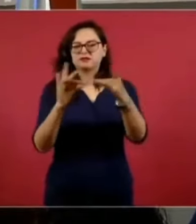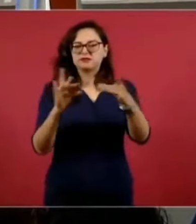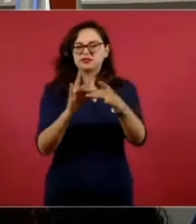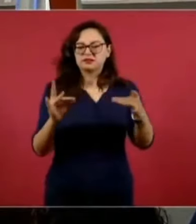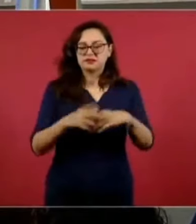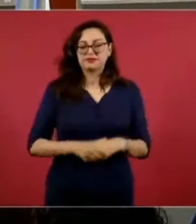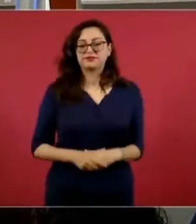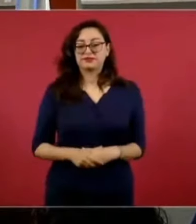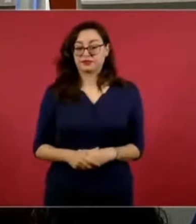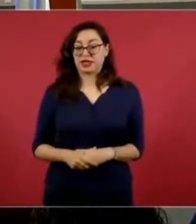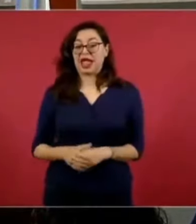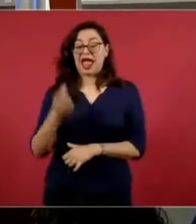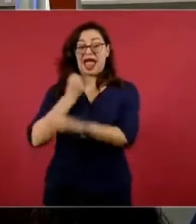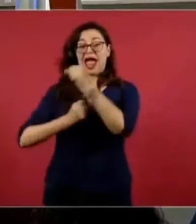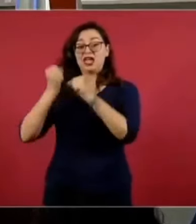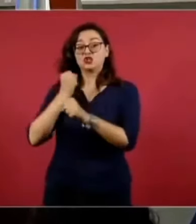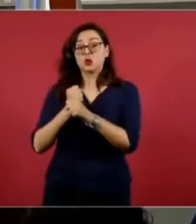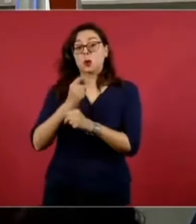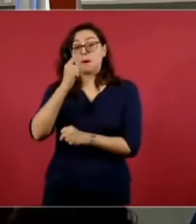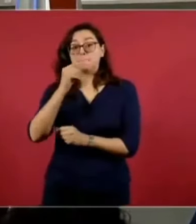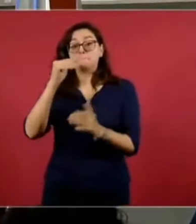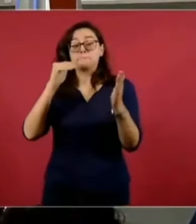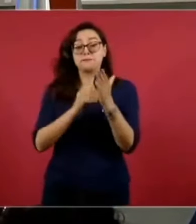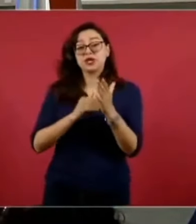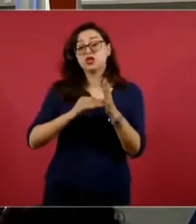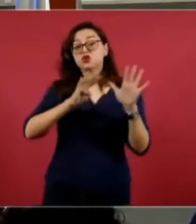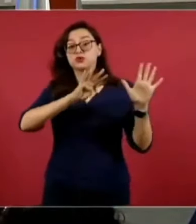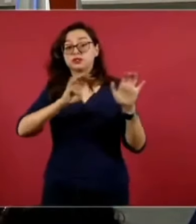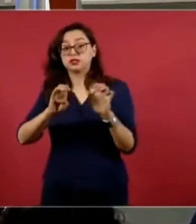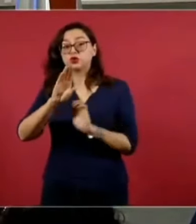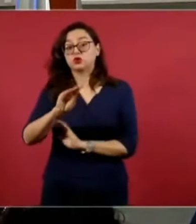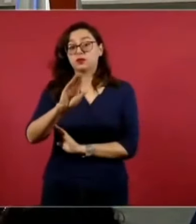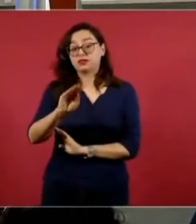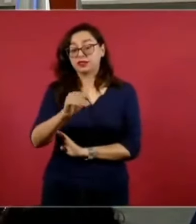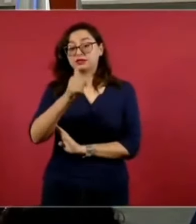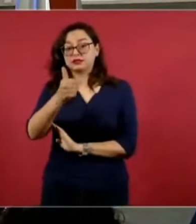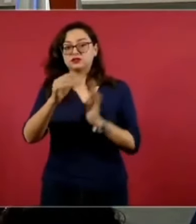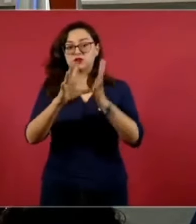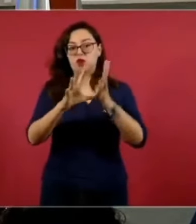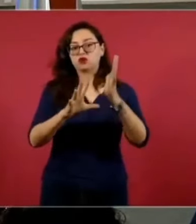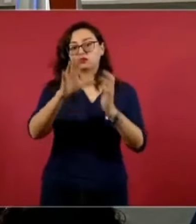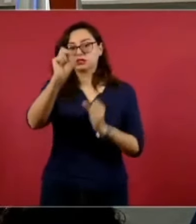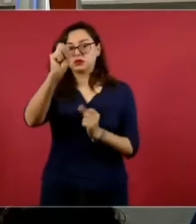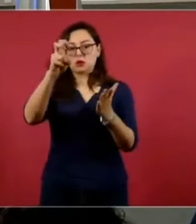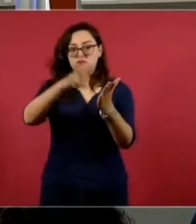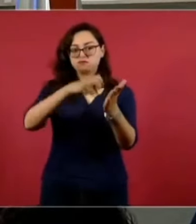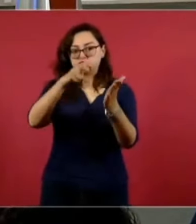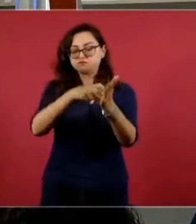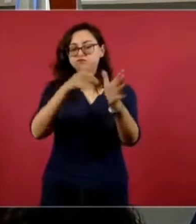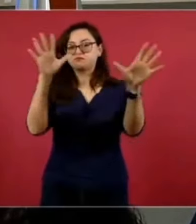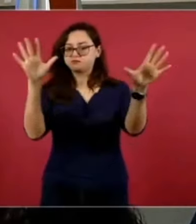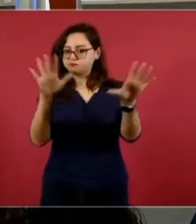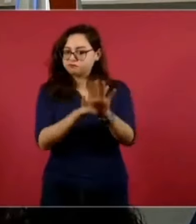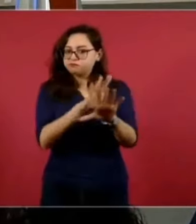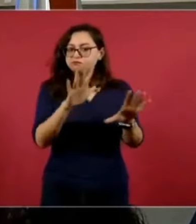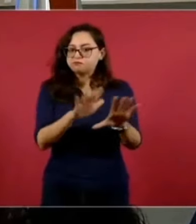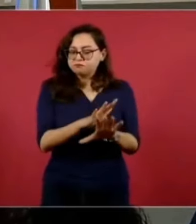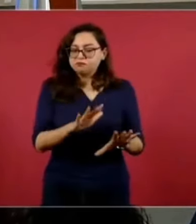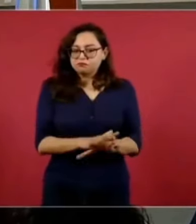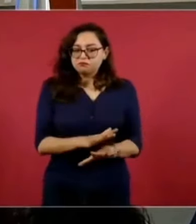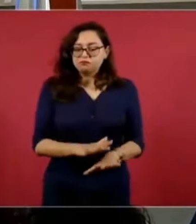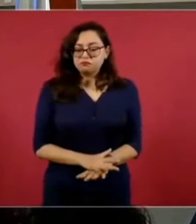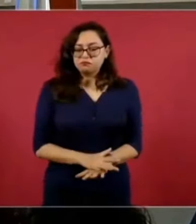en 1996 hubo una reforma constitucional se modificó la Carta Magna la Constitución